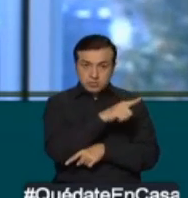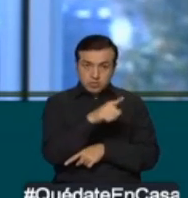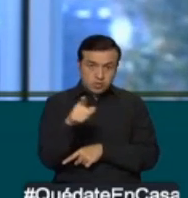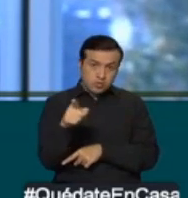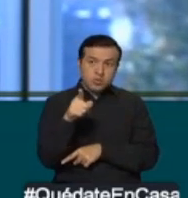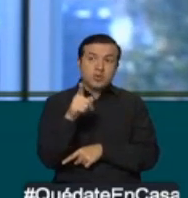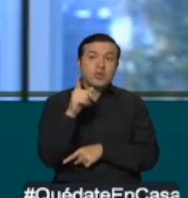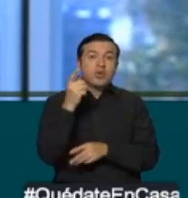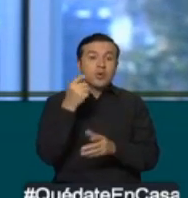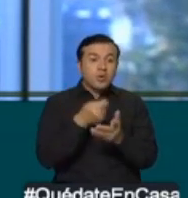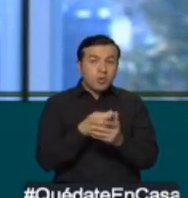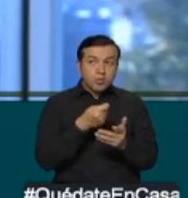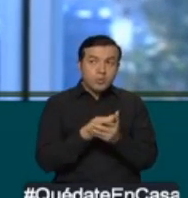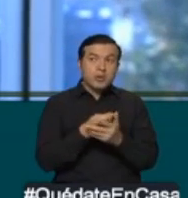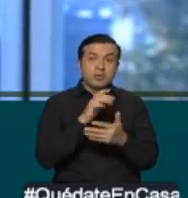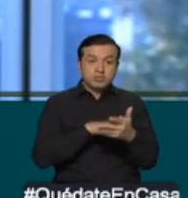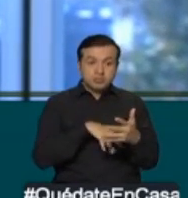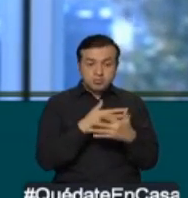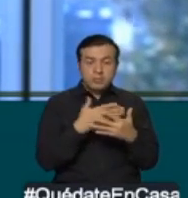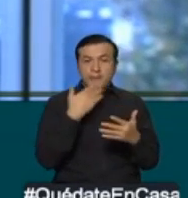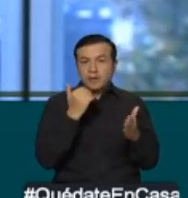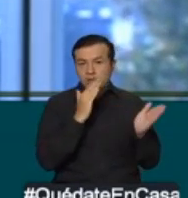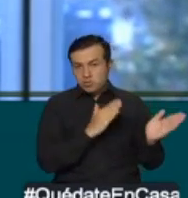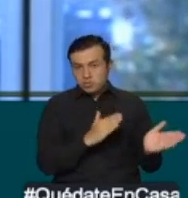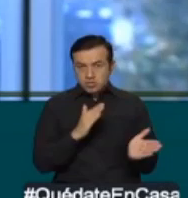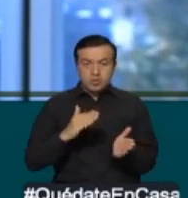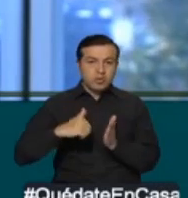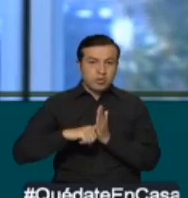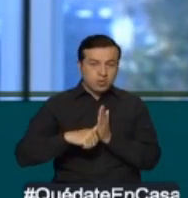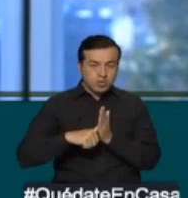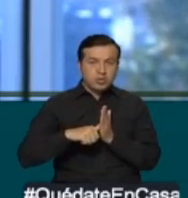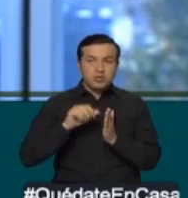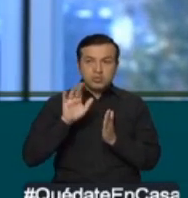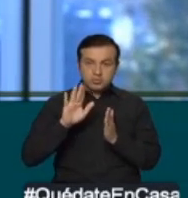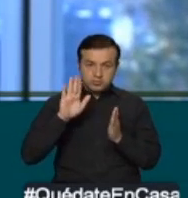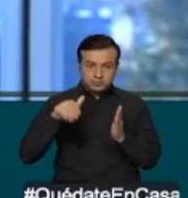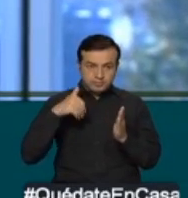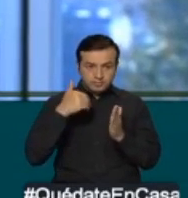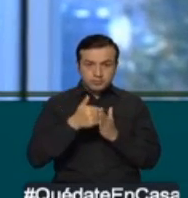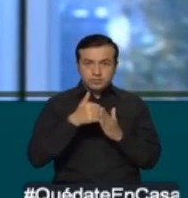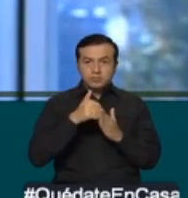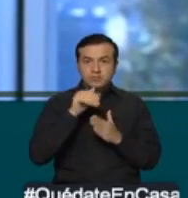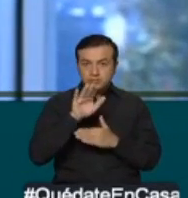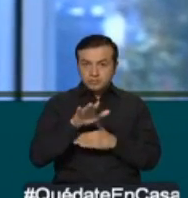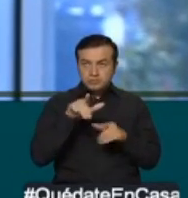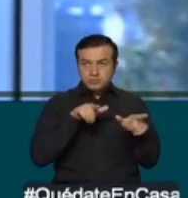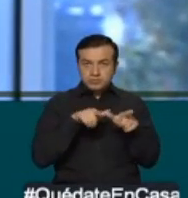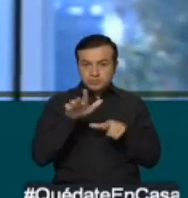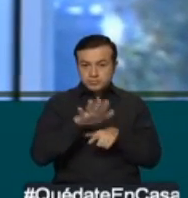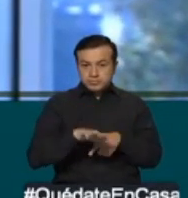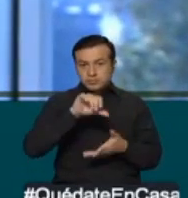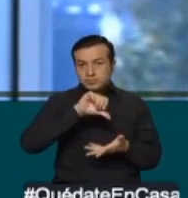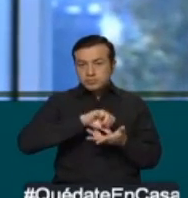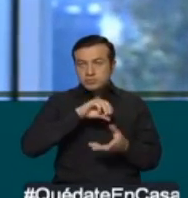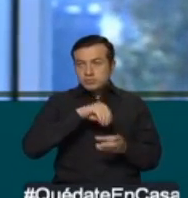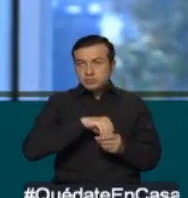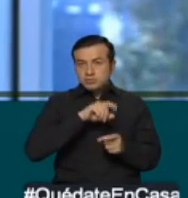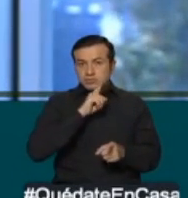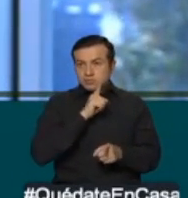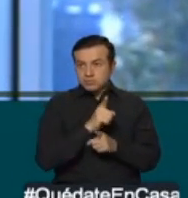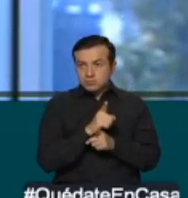abastecerse esta es una alternativa que pueda acudir al mercado de su ciudad de su localidad